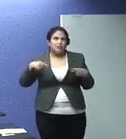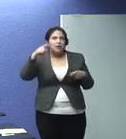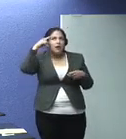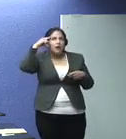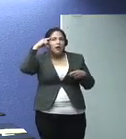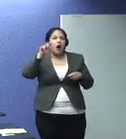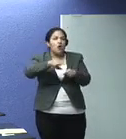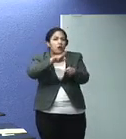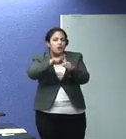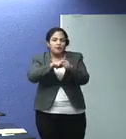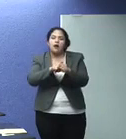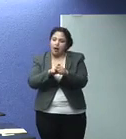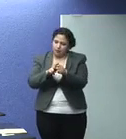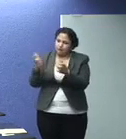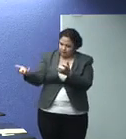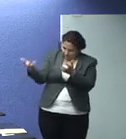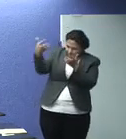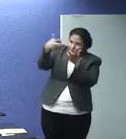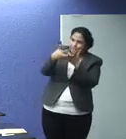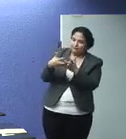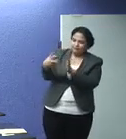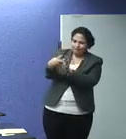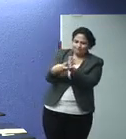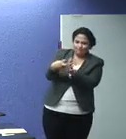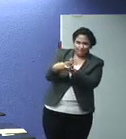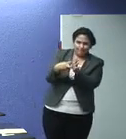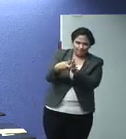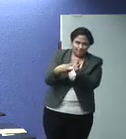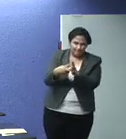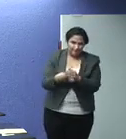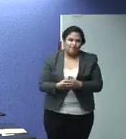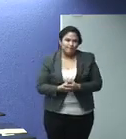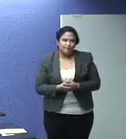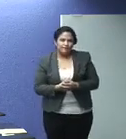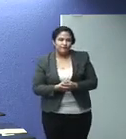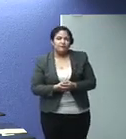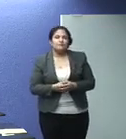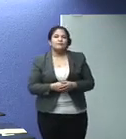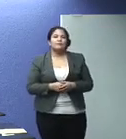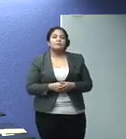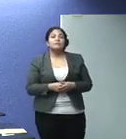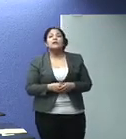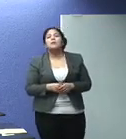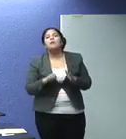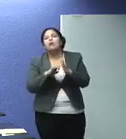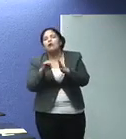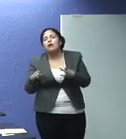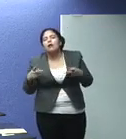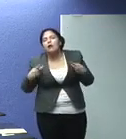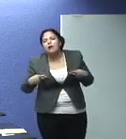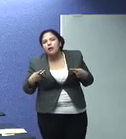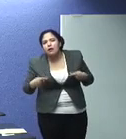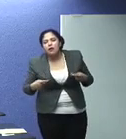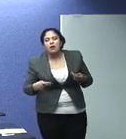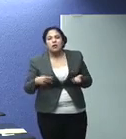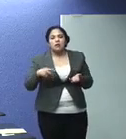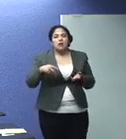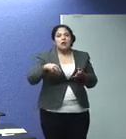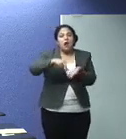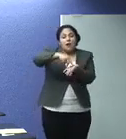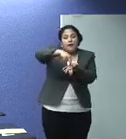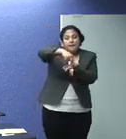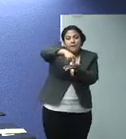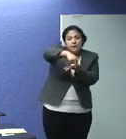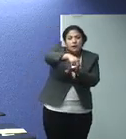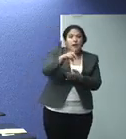como una función normal o correcta, es decir, las personas que presentaban dificultades para caminar, para